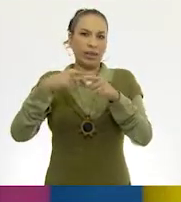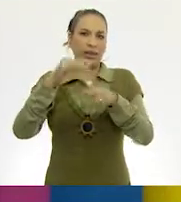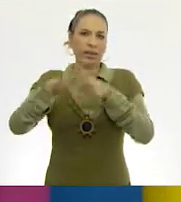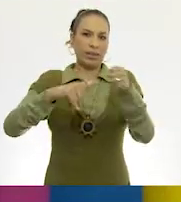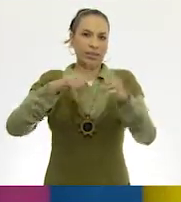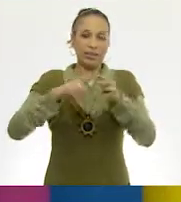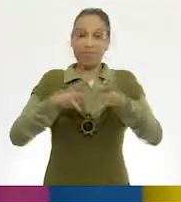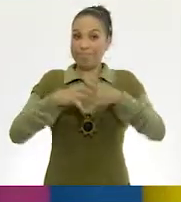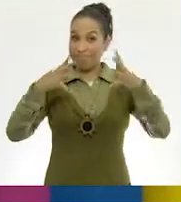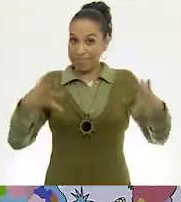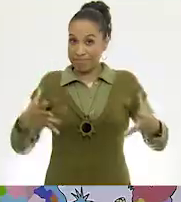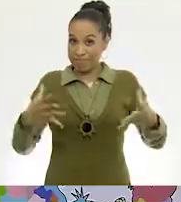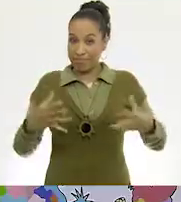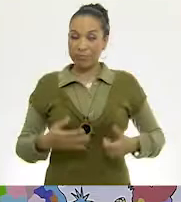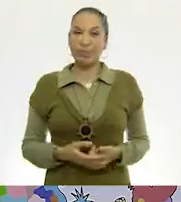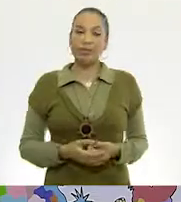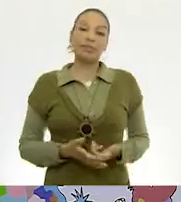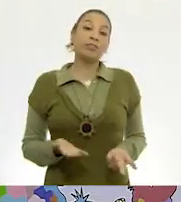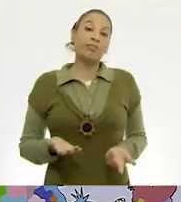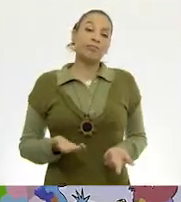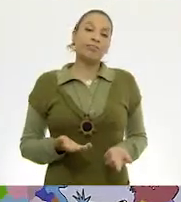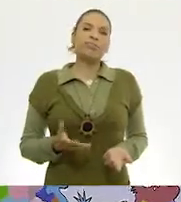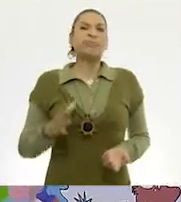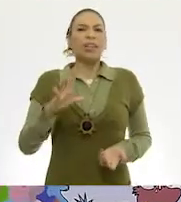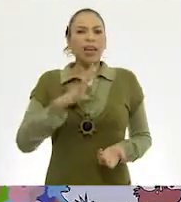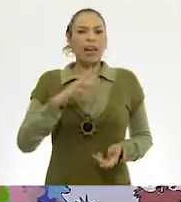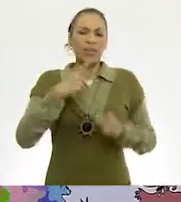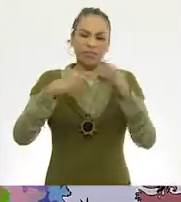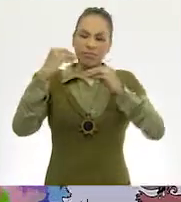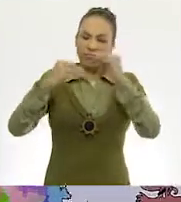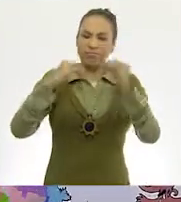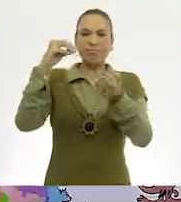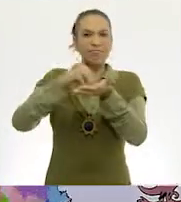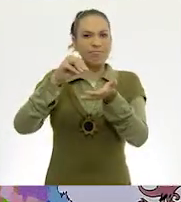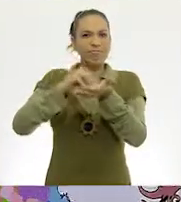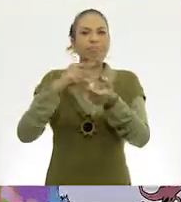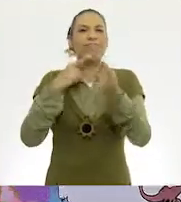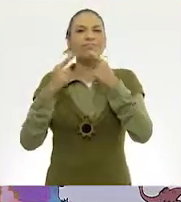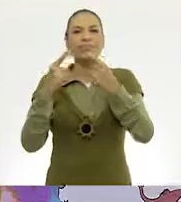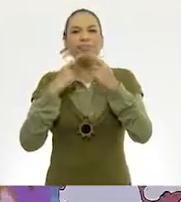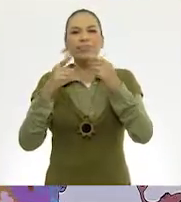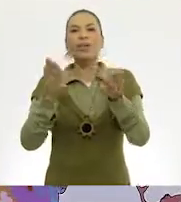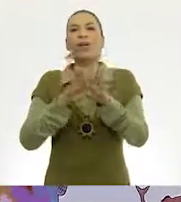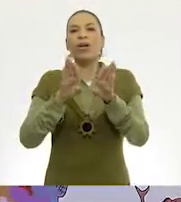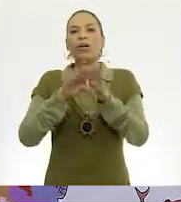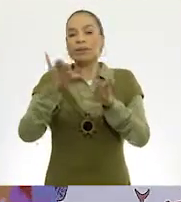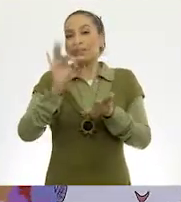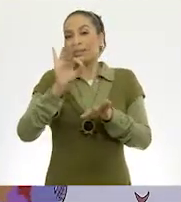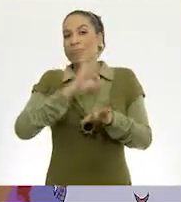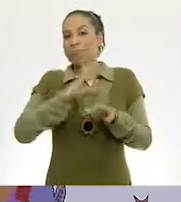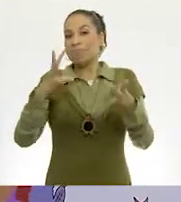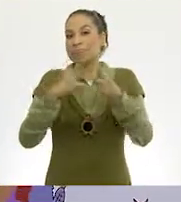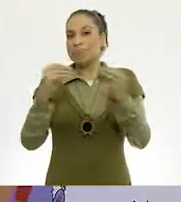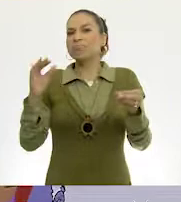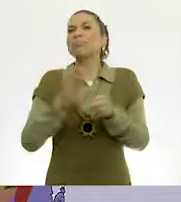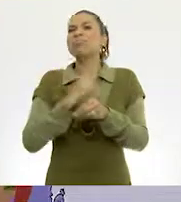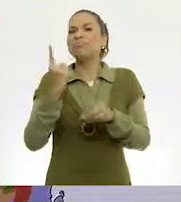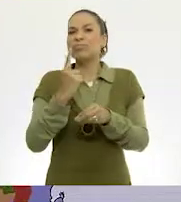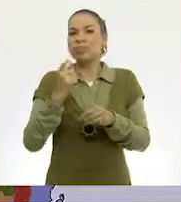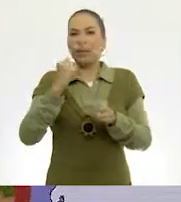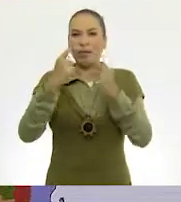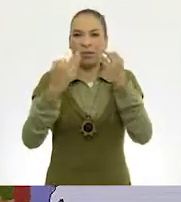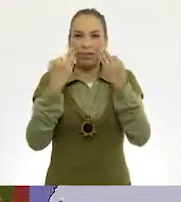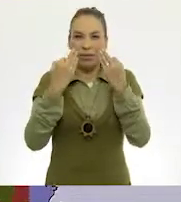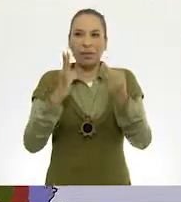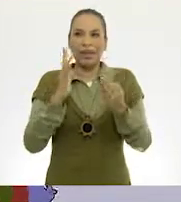mamíferos enormes? Pues, aunque hay discusiones todavía vigentes en torno a estas posibles causas, algunas